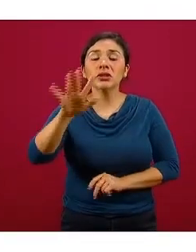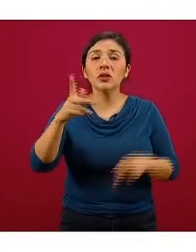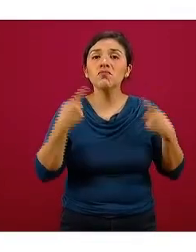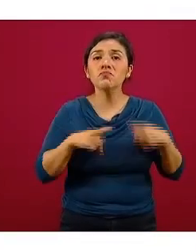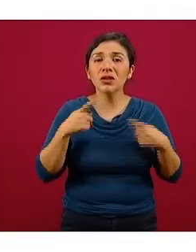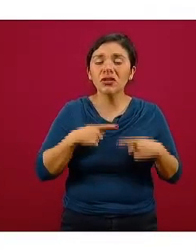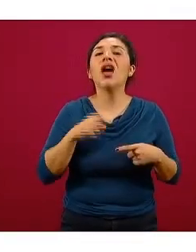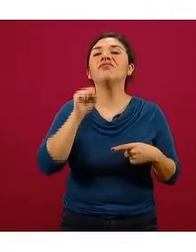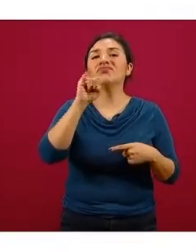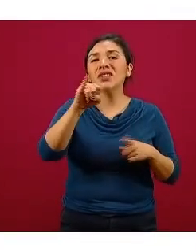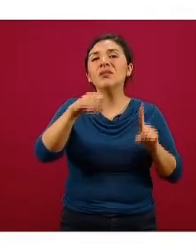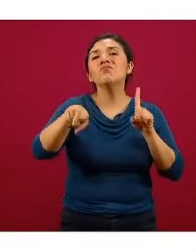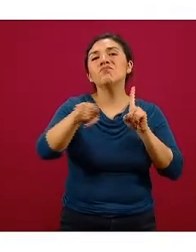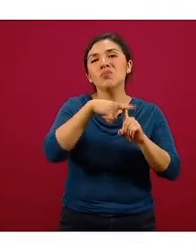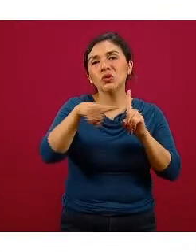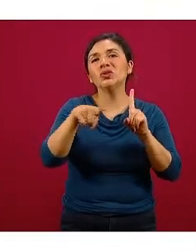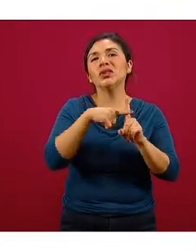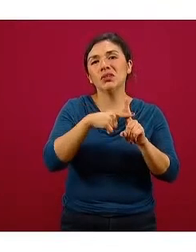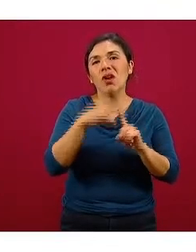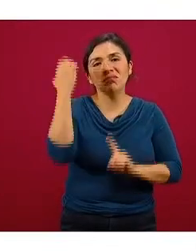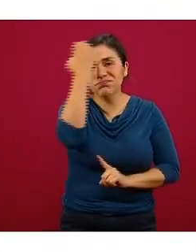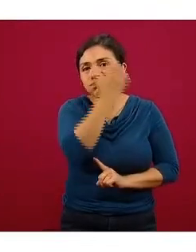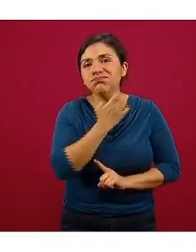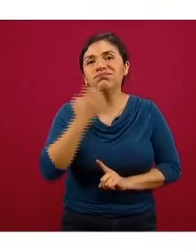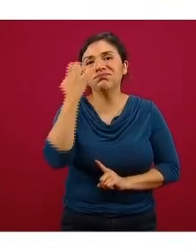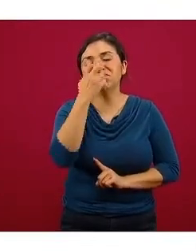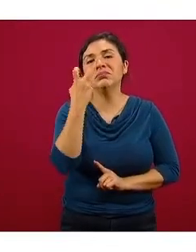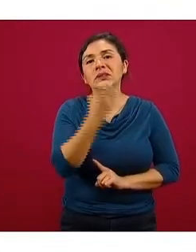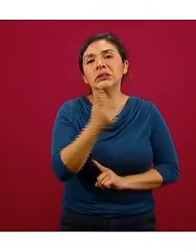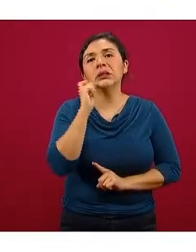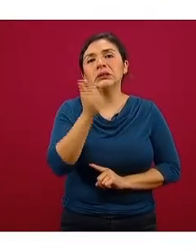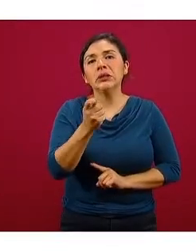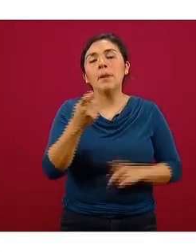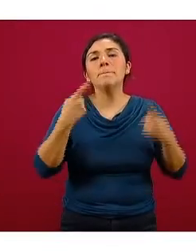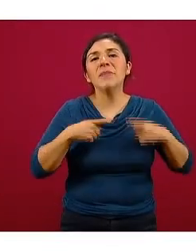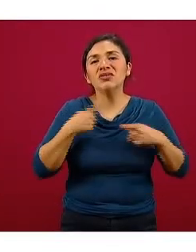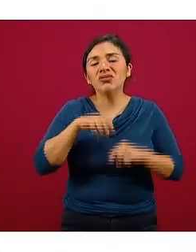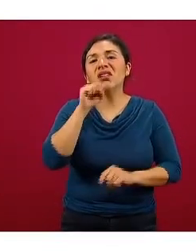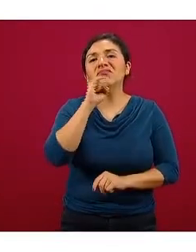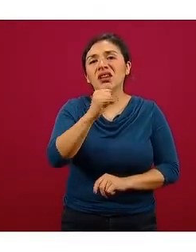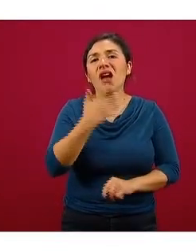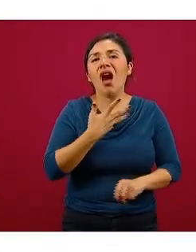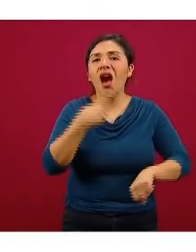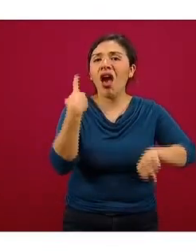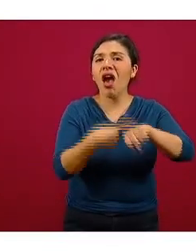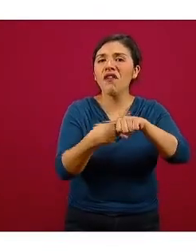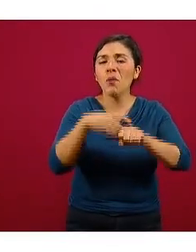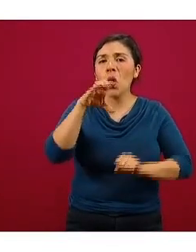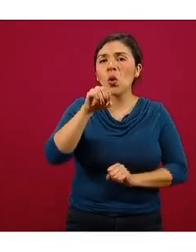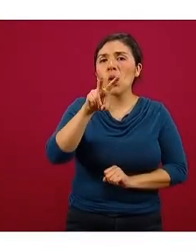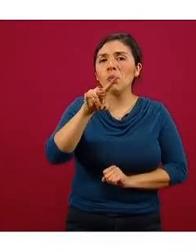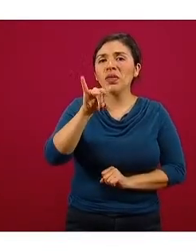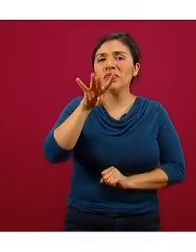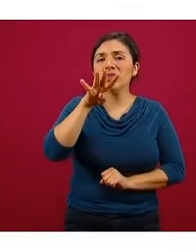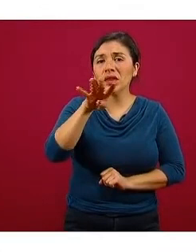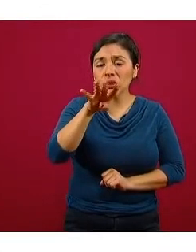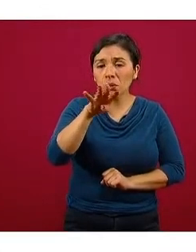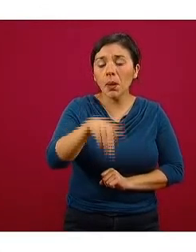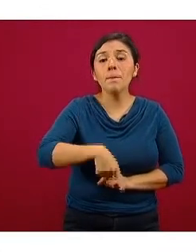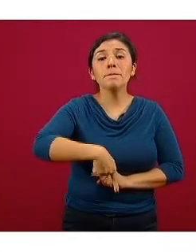170.485 dieron positivo a la prueba, por lo tanto son nuestros casos confirmados de COVID-19, pero